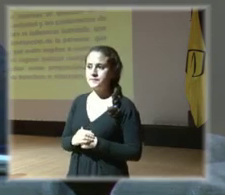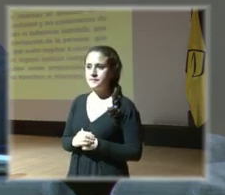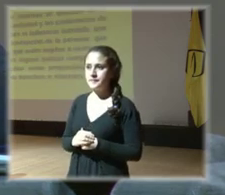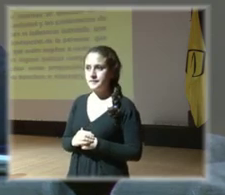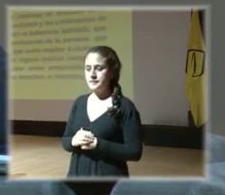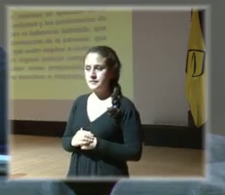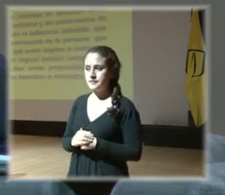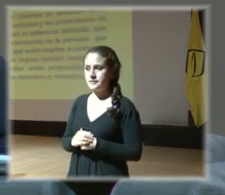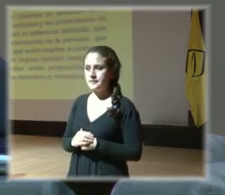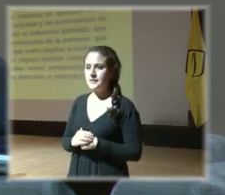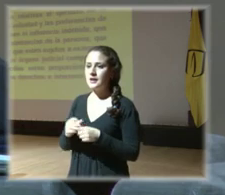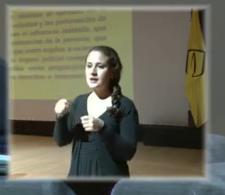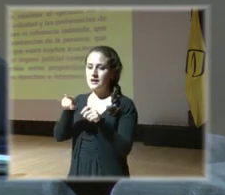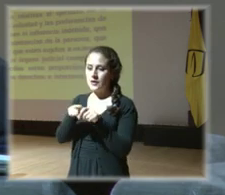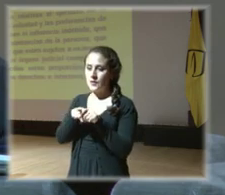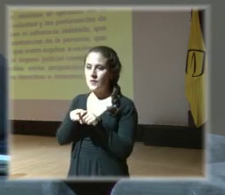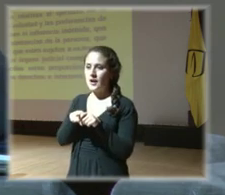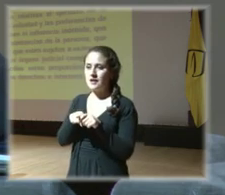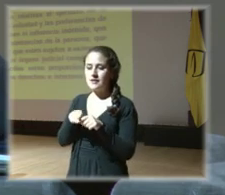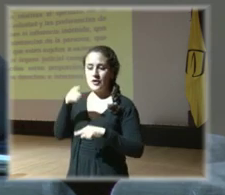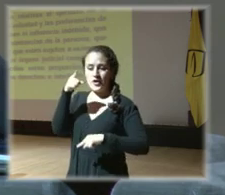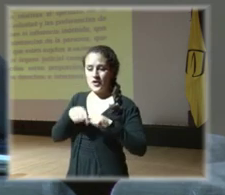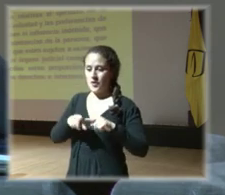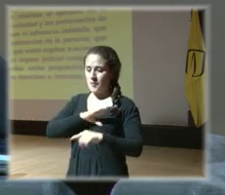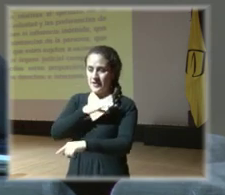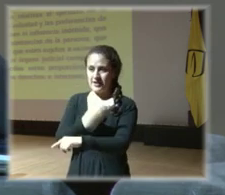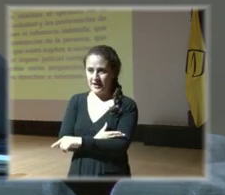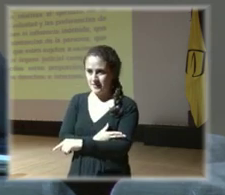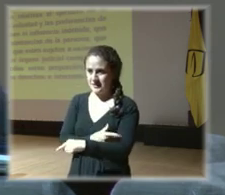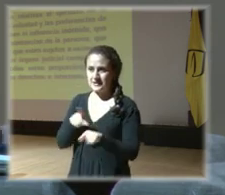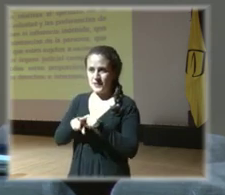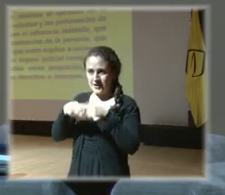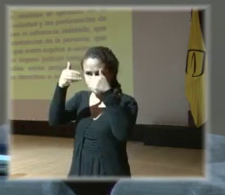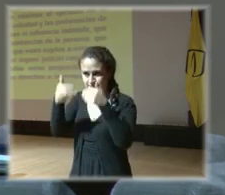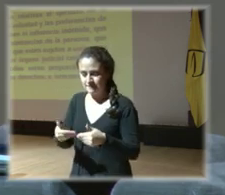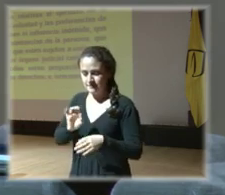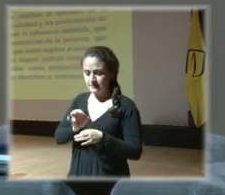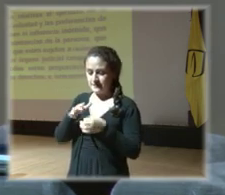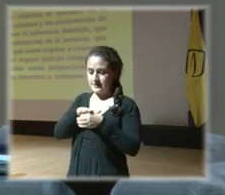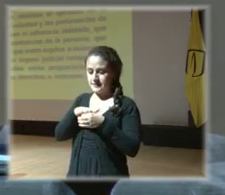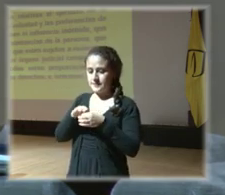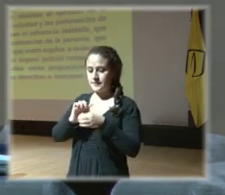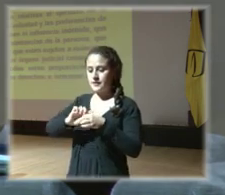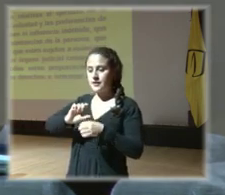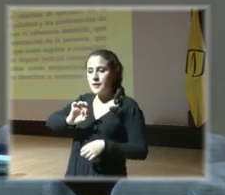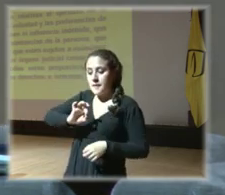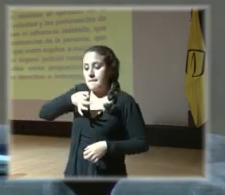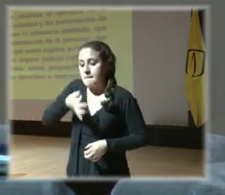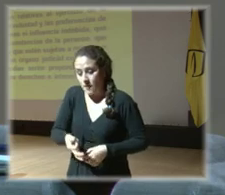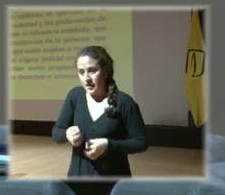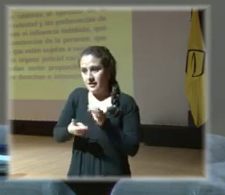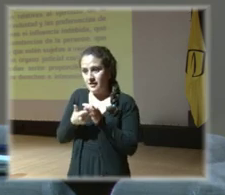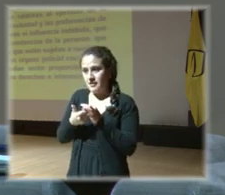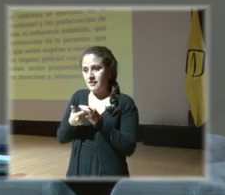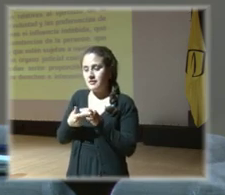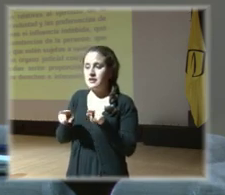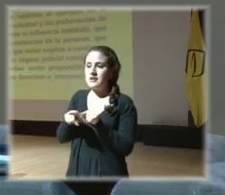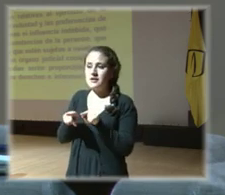tenemos incapacidad de un lado, incapacidad absoluta, lo damos vuelta, tenemos tutela,